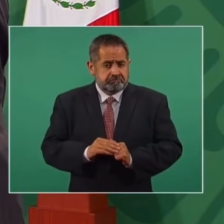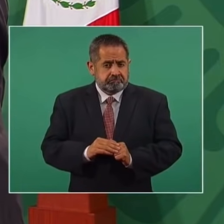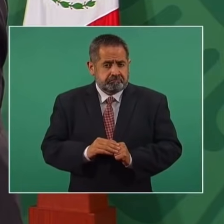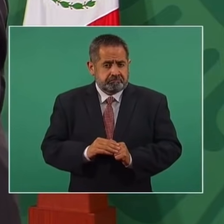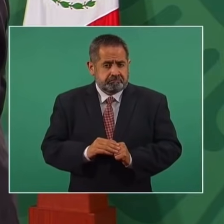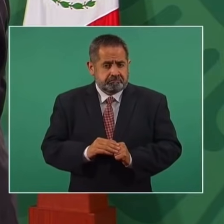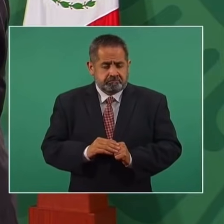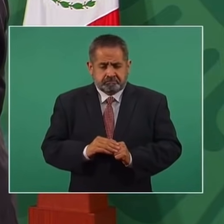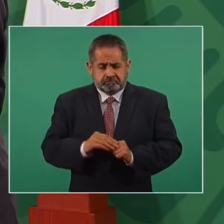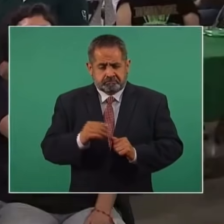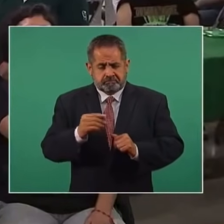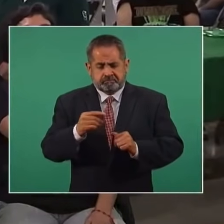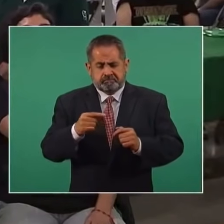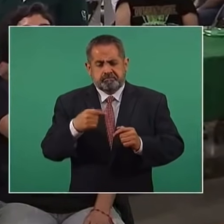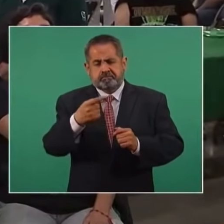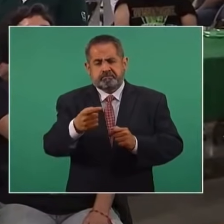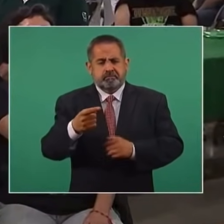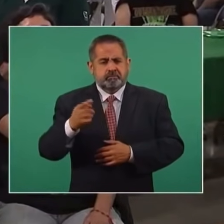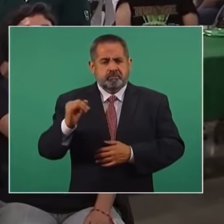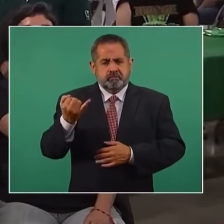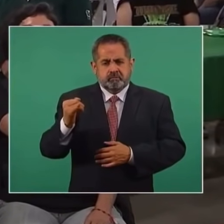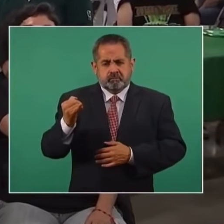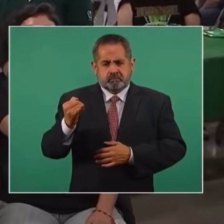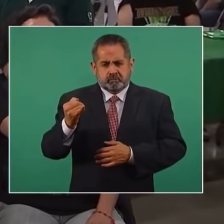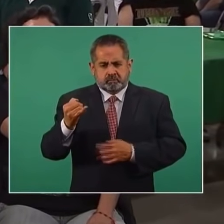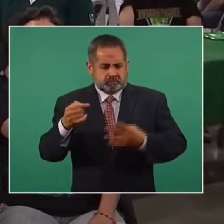en la segunda semana de junio,